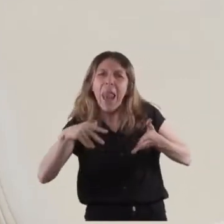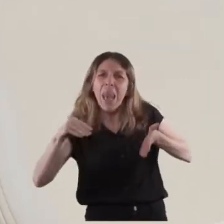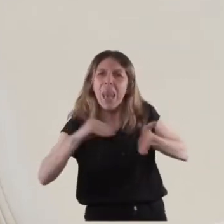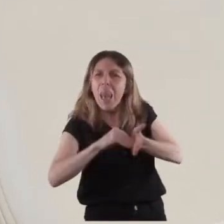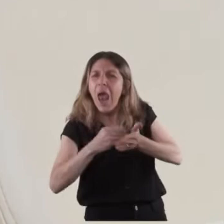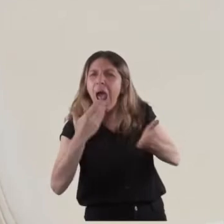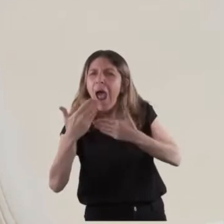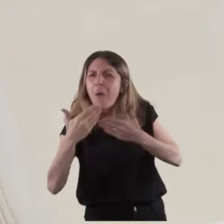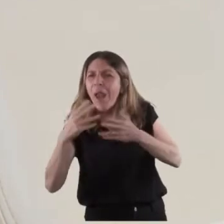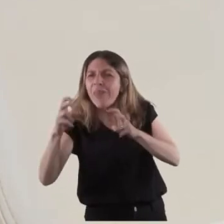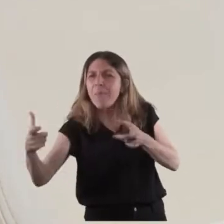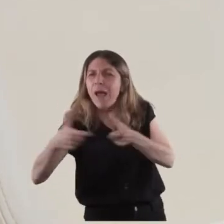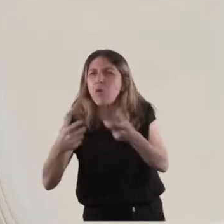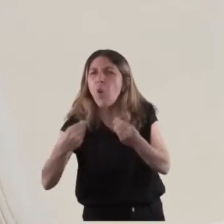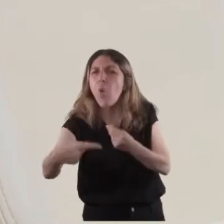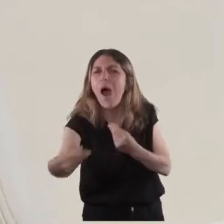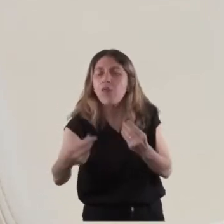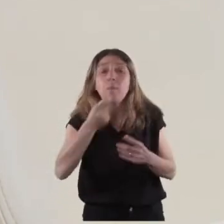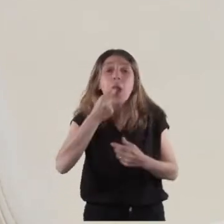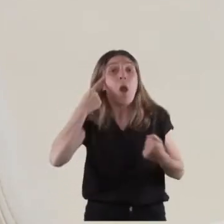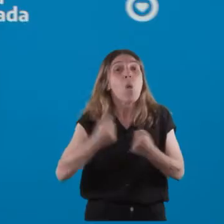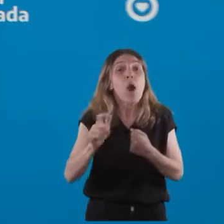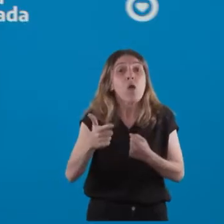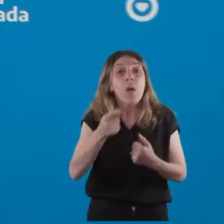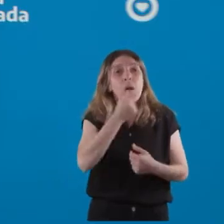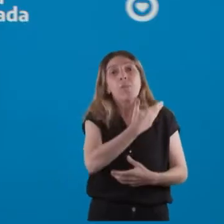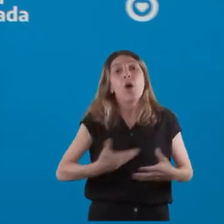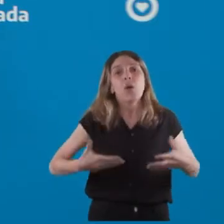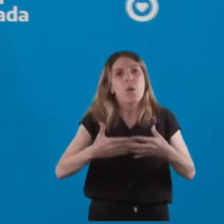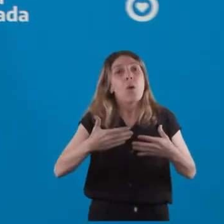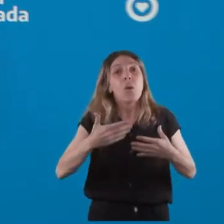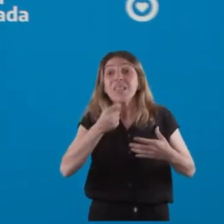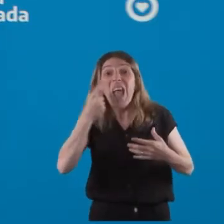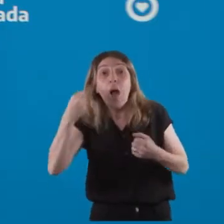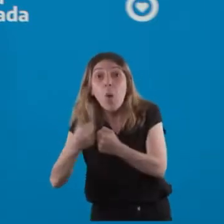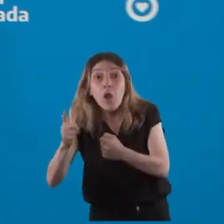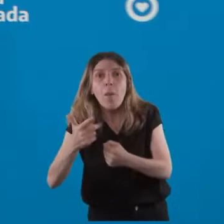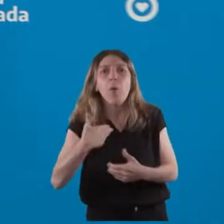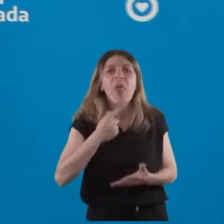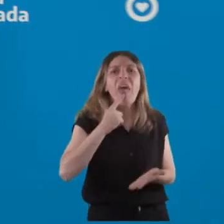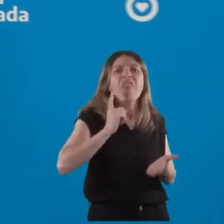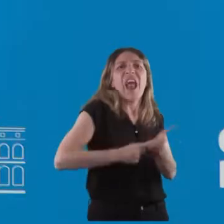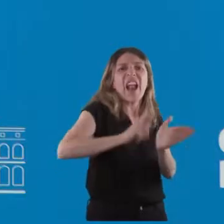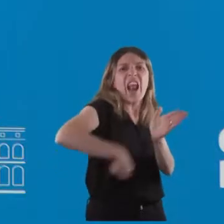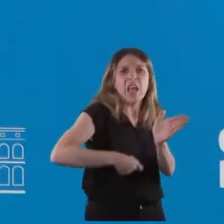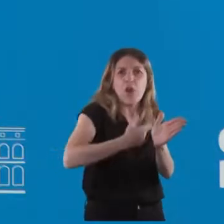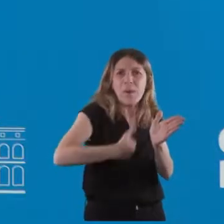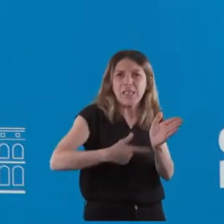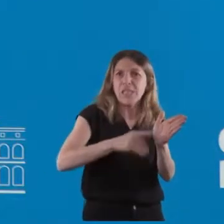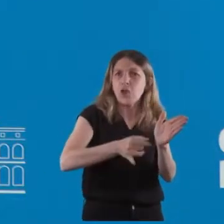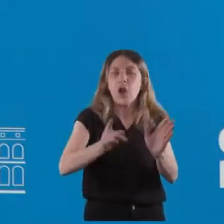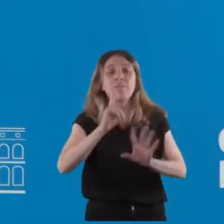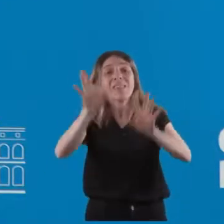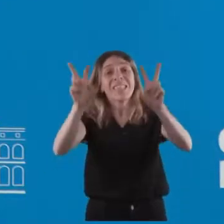si no hay un acuerdo si el gobierno no puede llegar a ser por decreto eduardo a la cuestión del traspaso